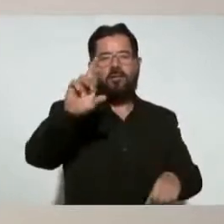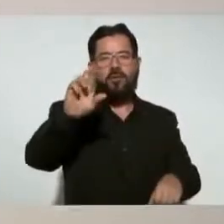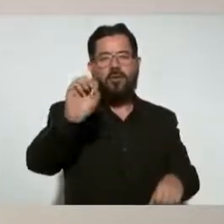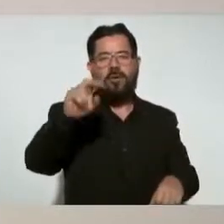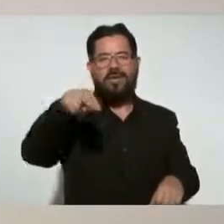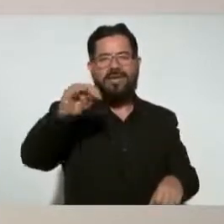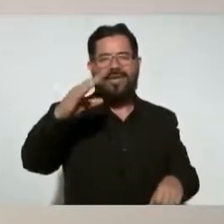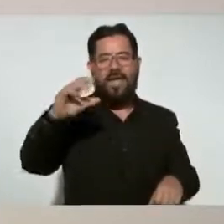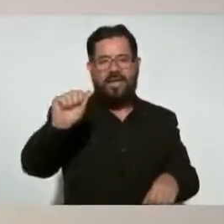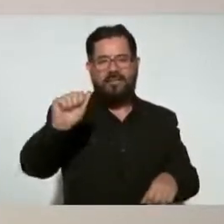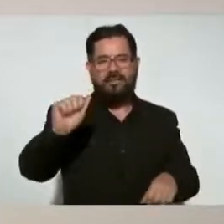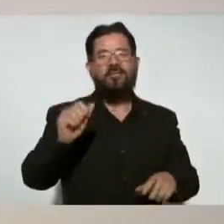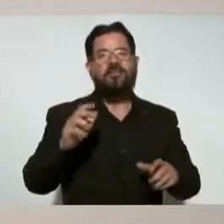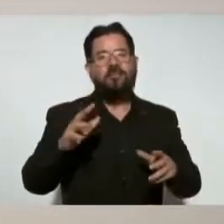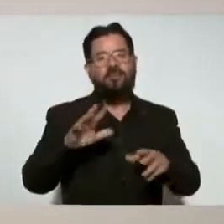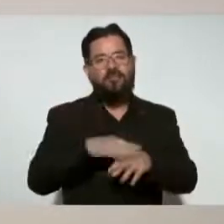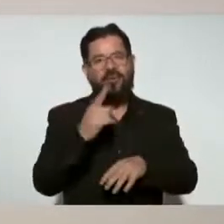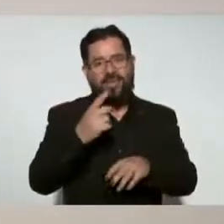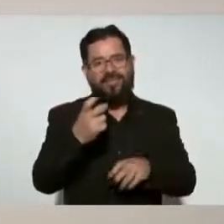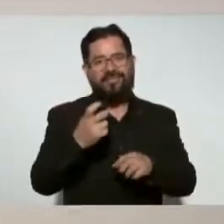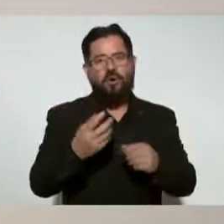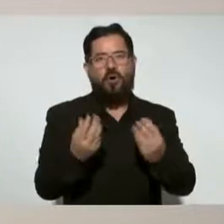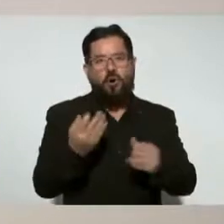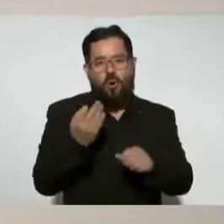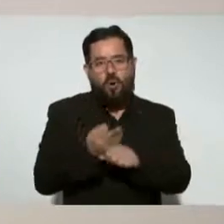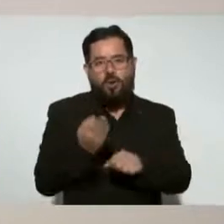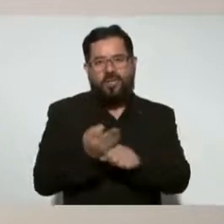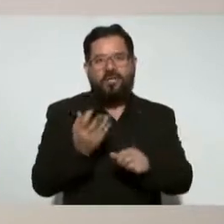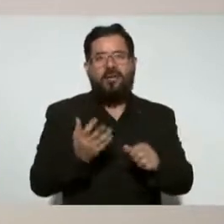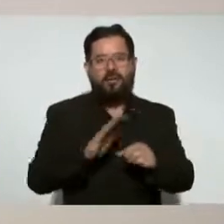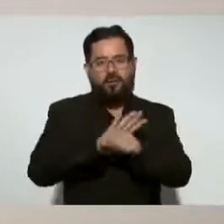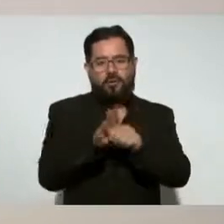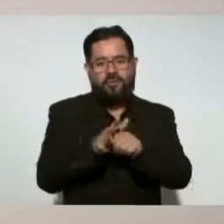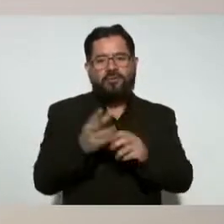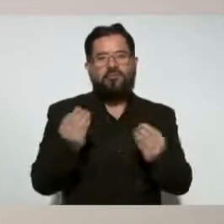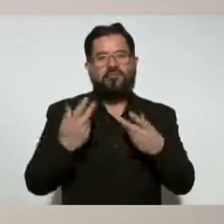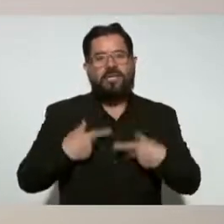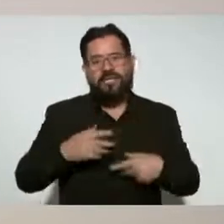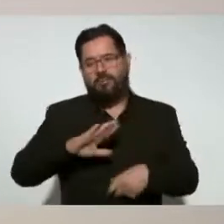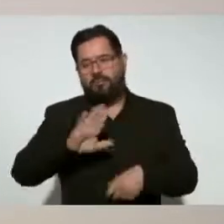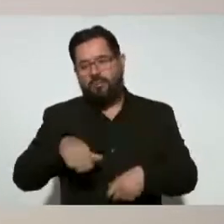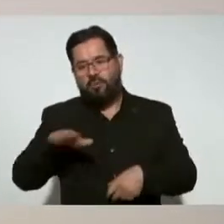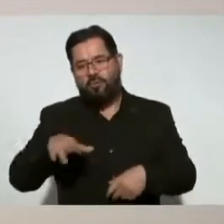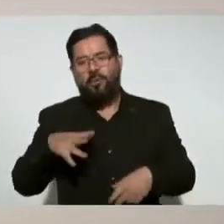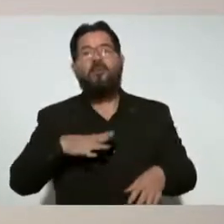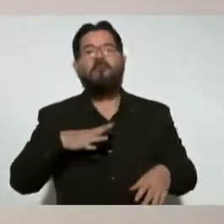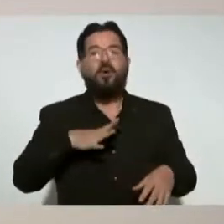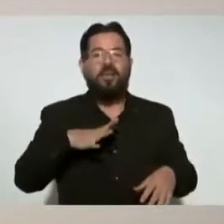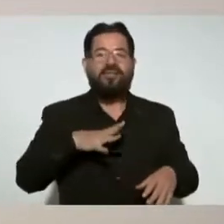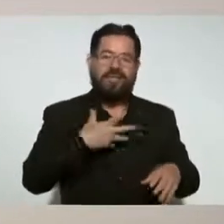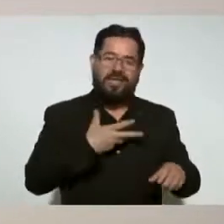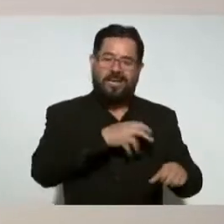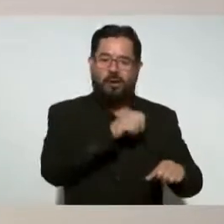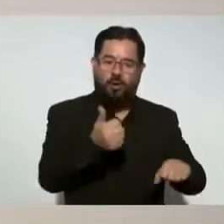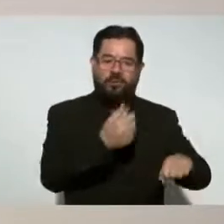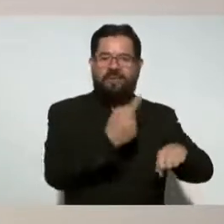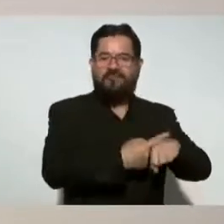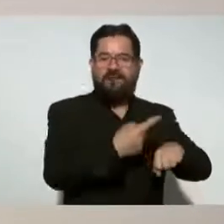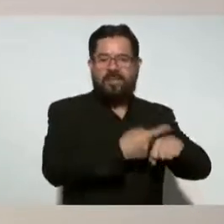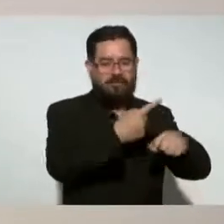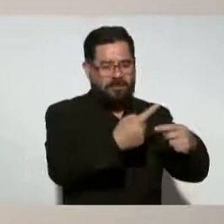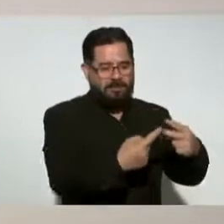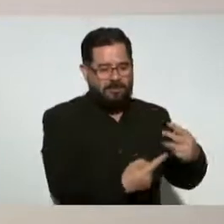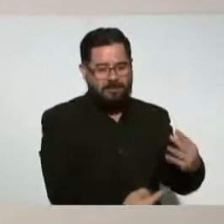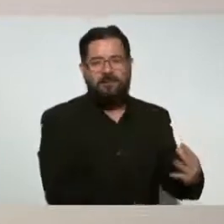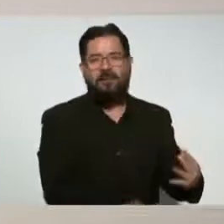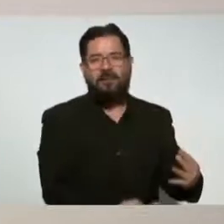la epidemia y de cualquier otra enfermedad, están asolando a nuestra salud, a la salud de todos los